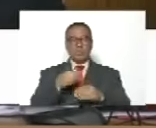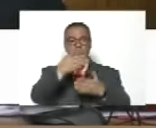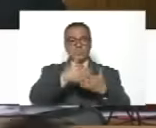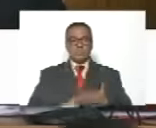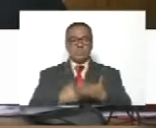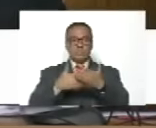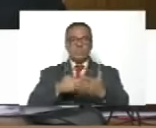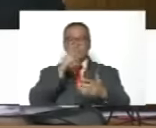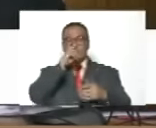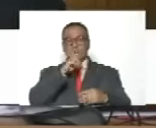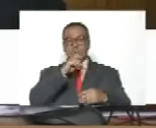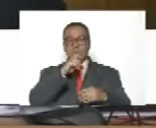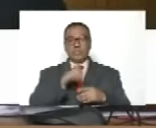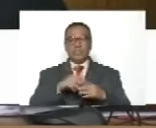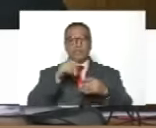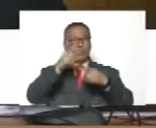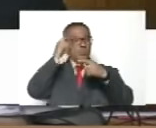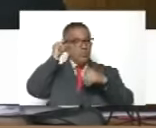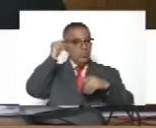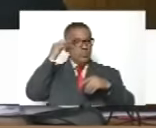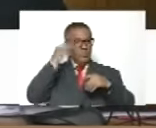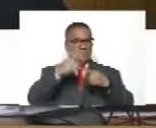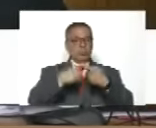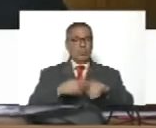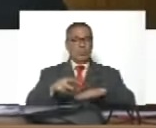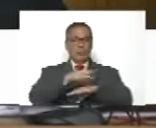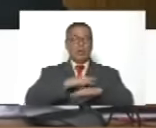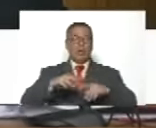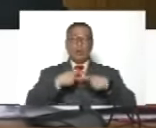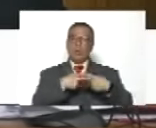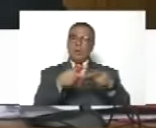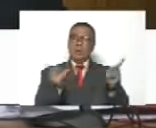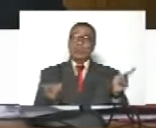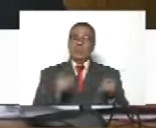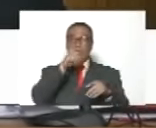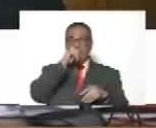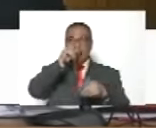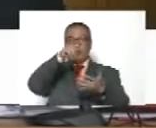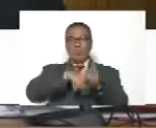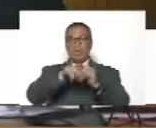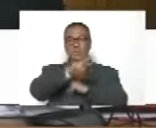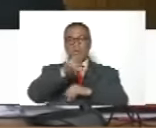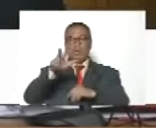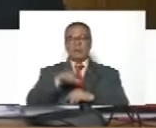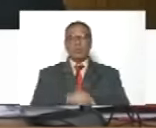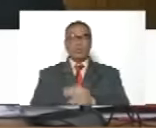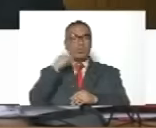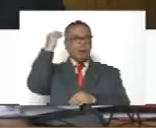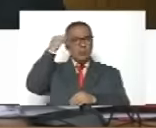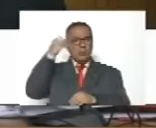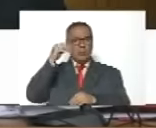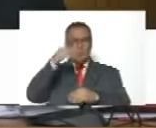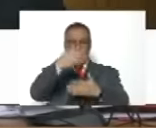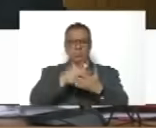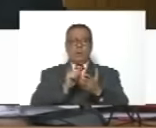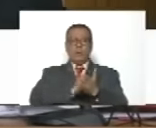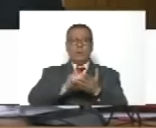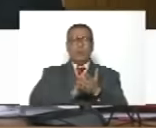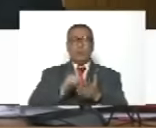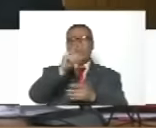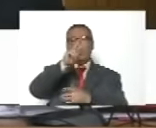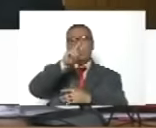el informe anual de memoria y cuenta del Ministerio Público correspondiente al año 2023. De acuerdo a lo consagrado en el